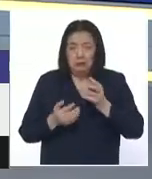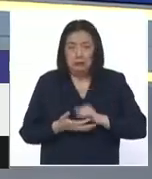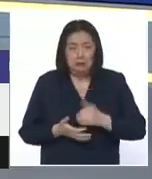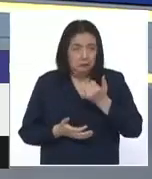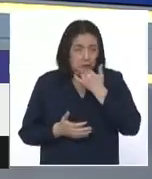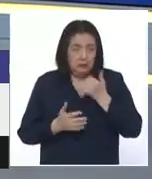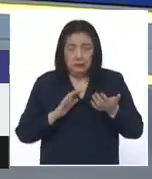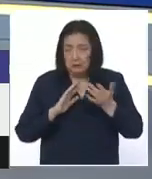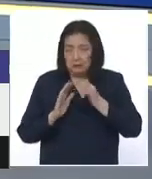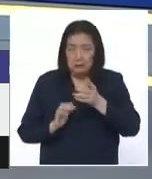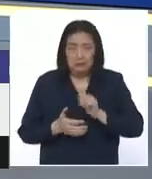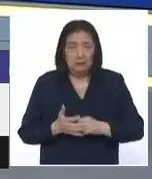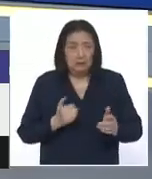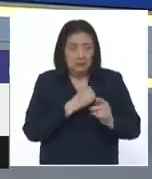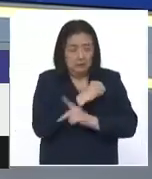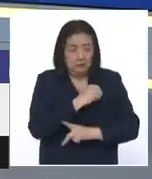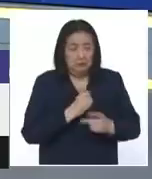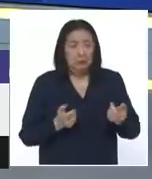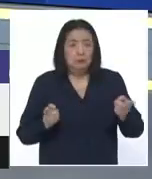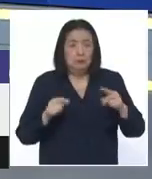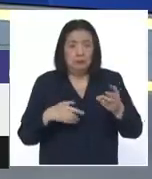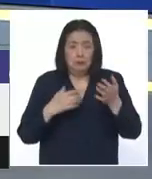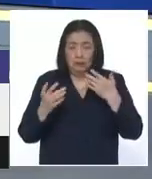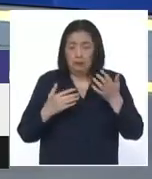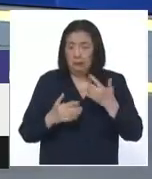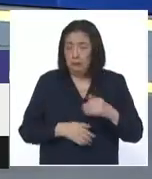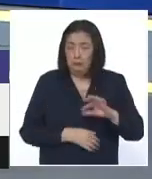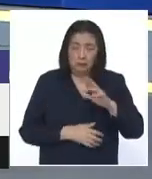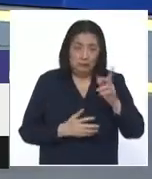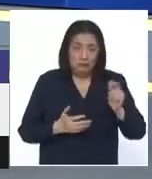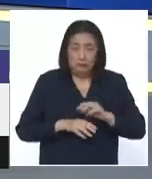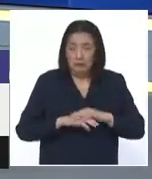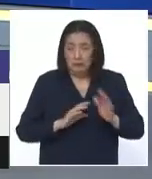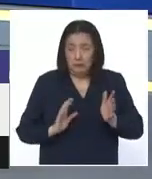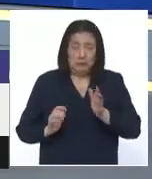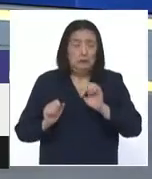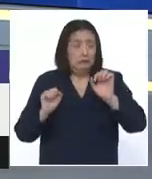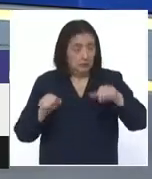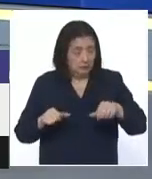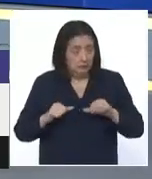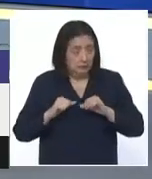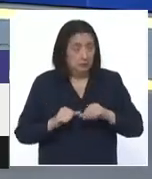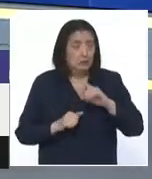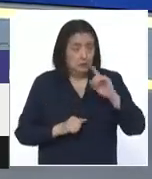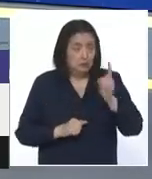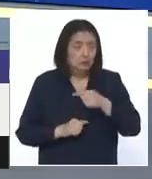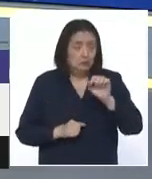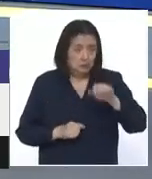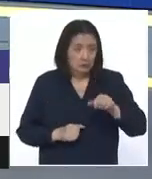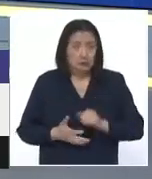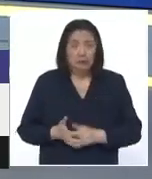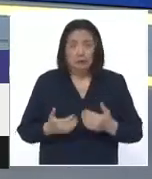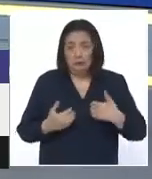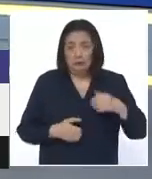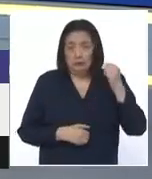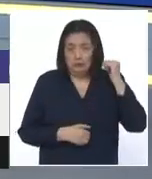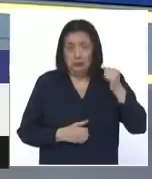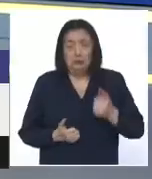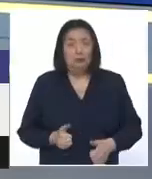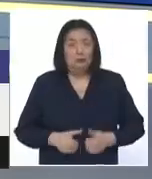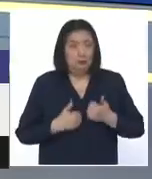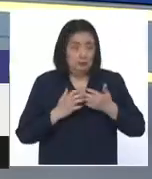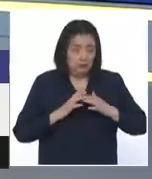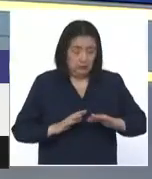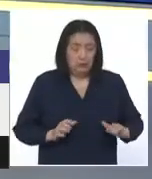en la ciudad, lo que está sucediendo en el país cuando hablamos de la delincuencia organizada. Y vamos a seguirlo denunciando porque tenemos todo el derecho a vivir tranquilos,